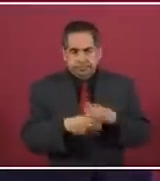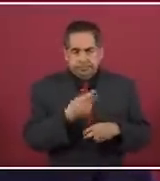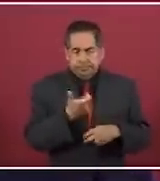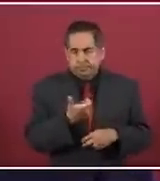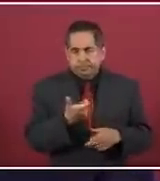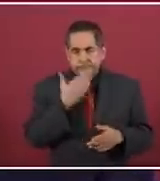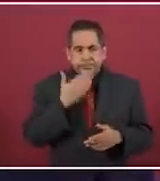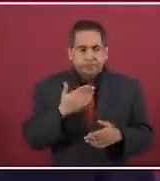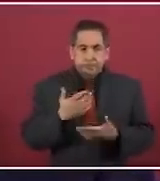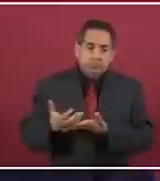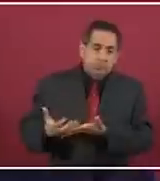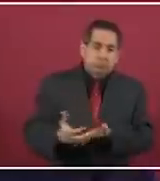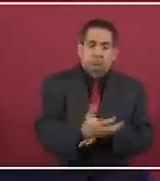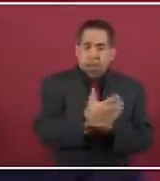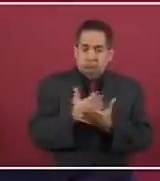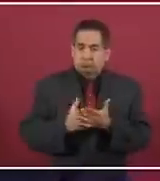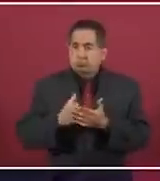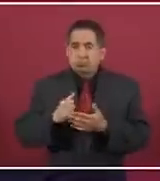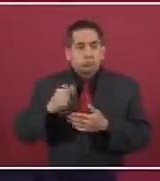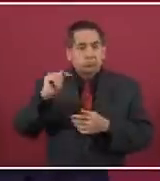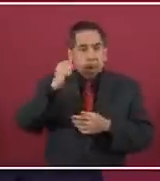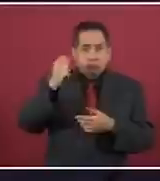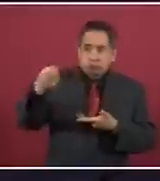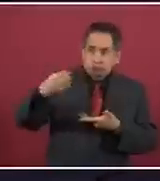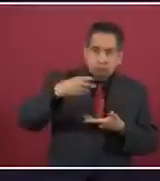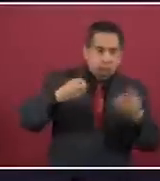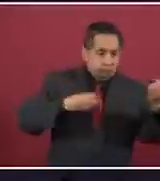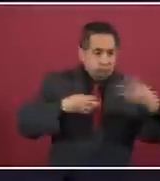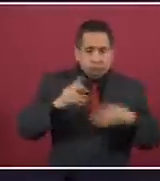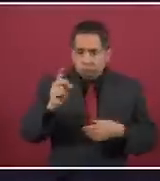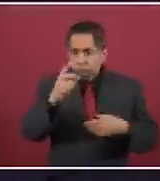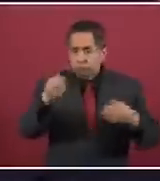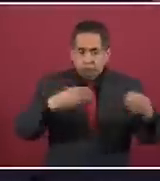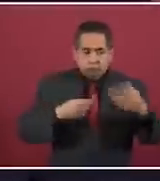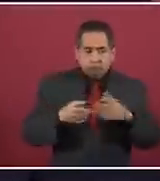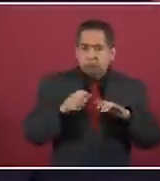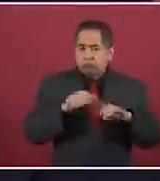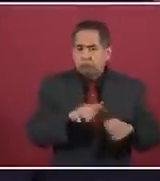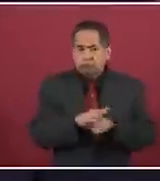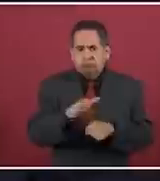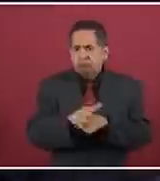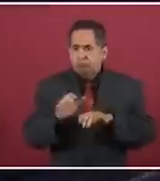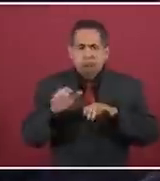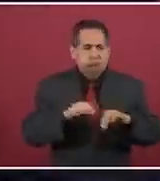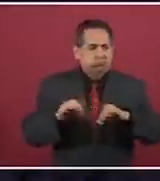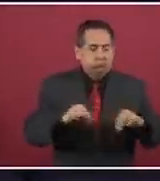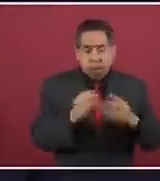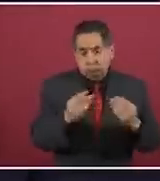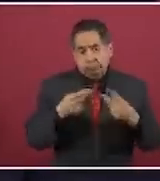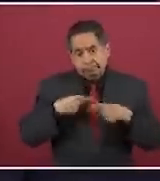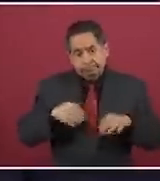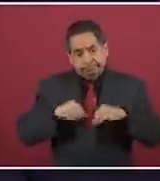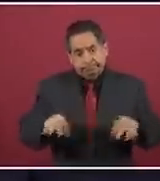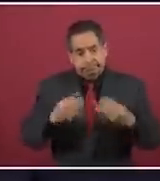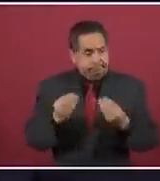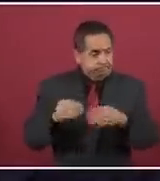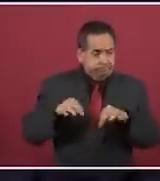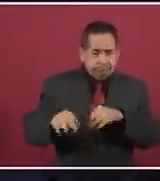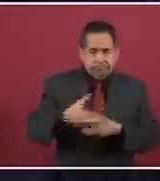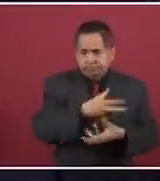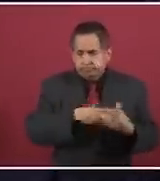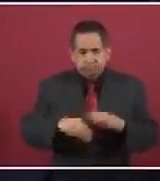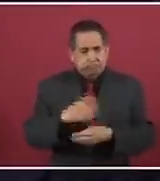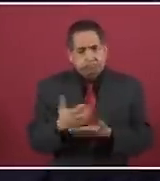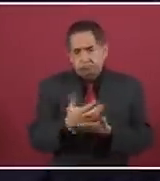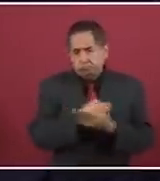llegan divisas, se generan muchos empleos. De eso vive muchísima gente. Yo puedo decir